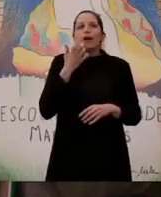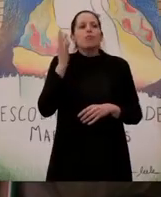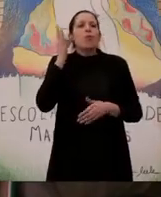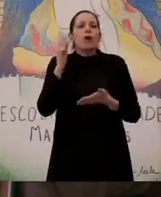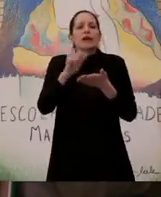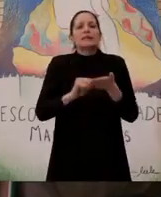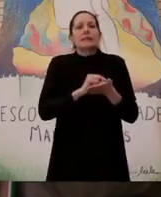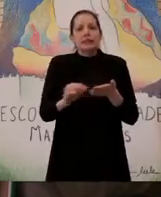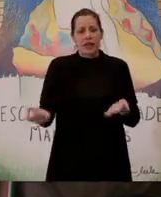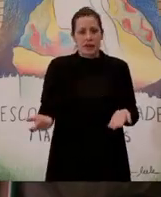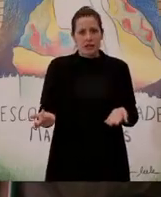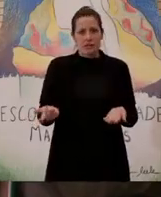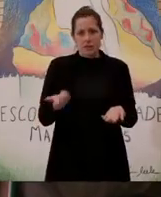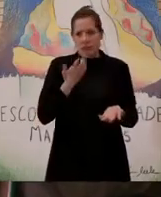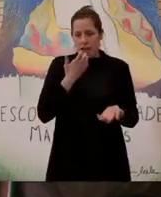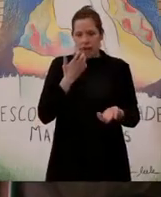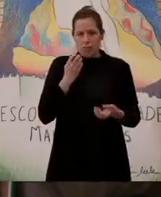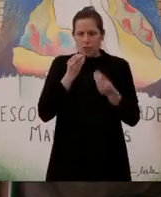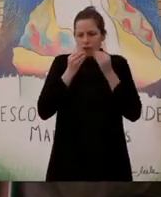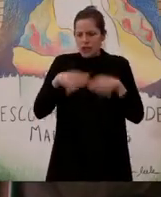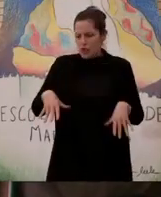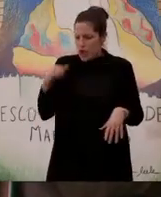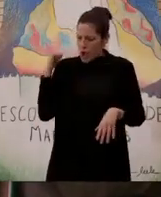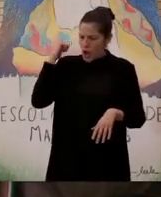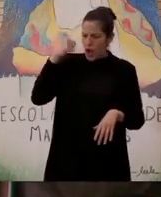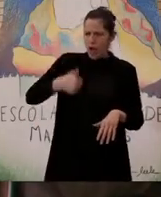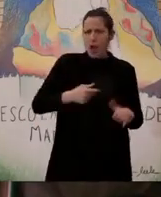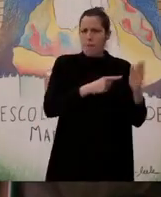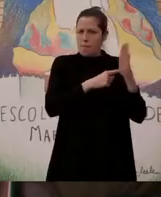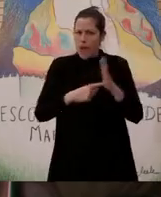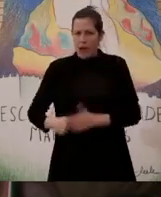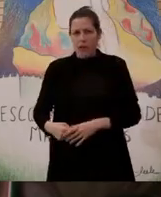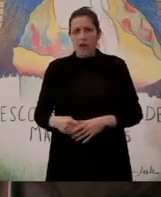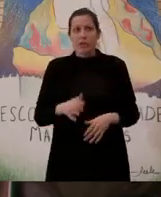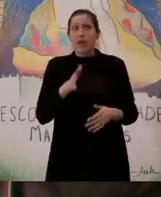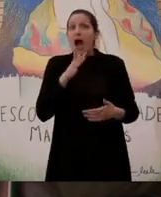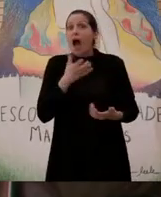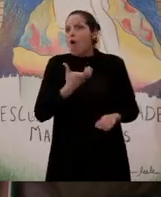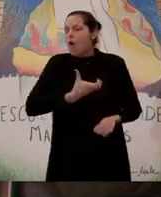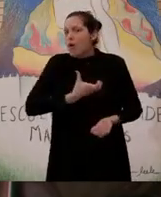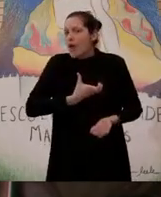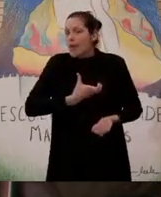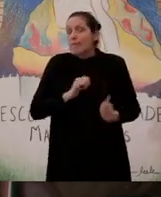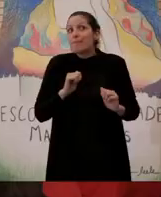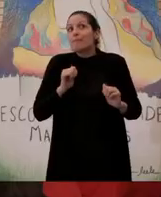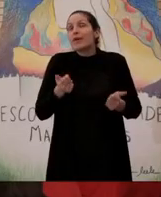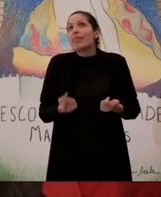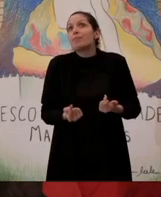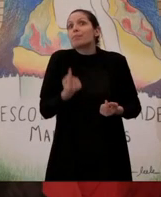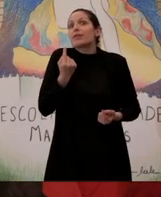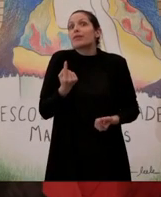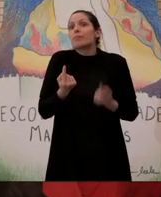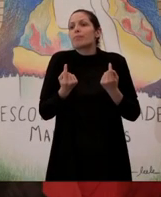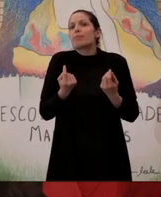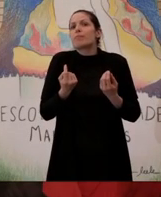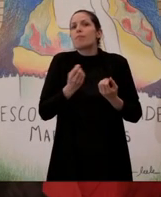están históricamente marginadas y muchas veces nos concellos ahora se empiezan a ofrecer elementos de empoderamiento de